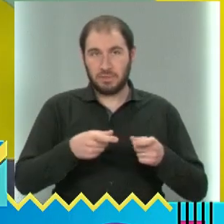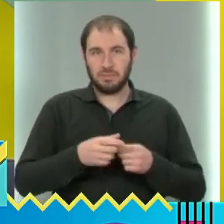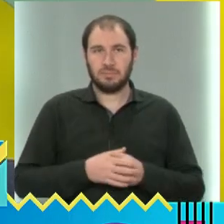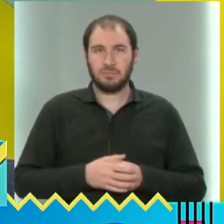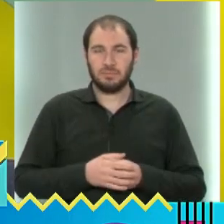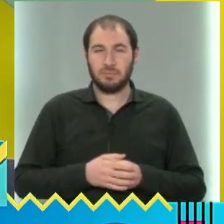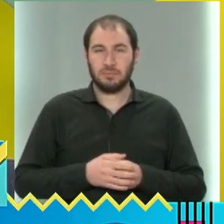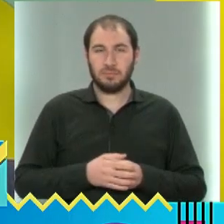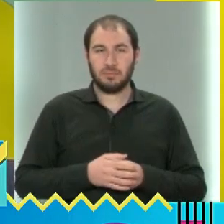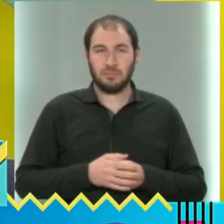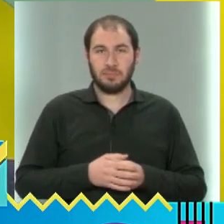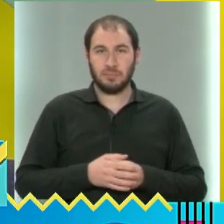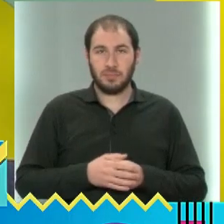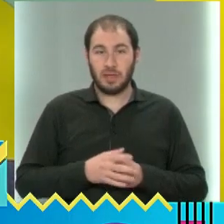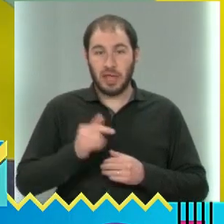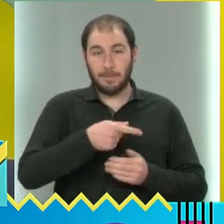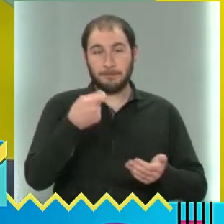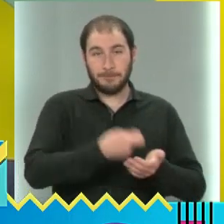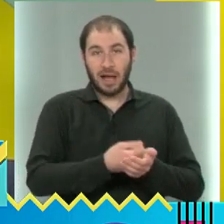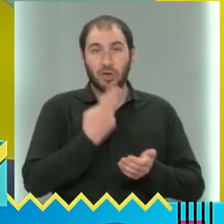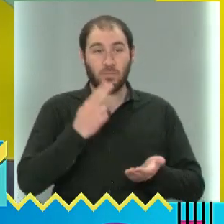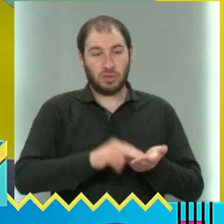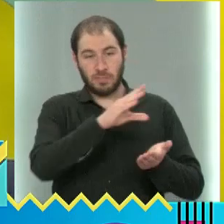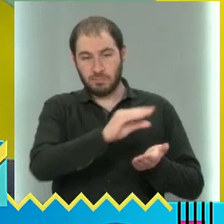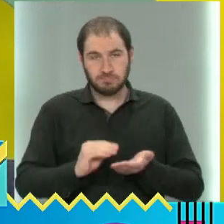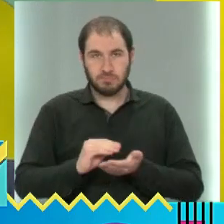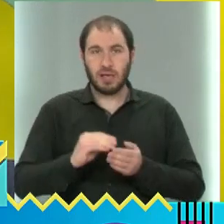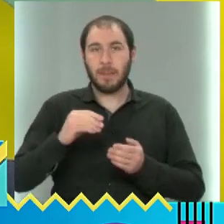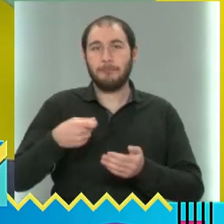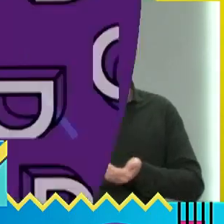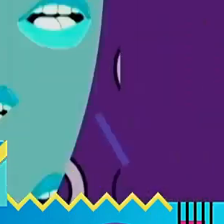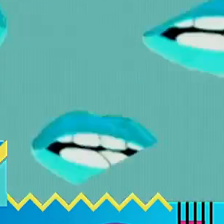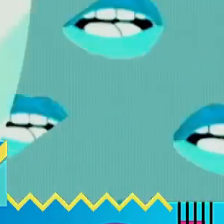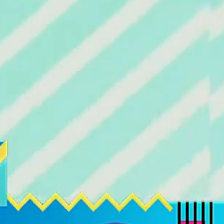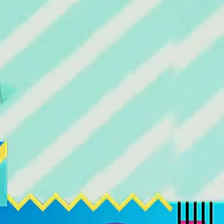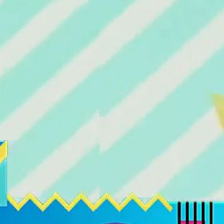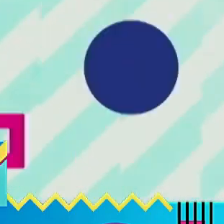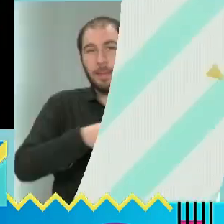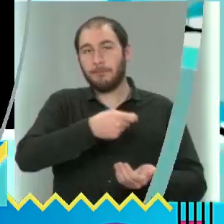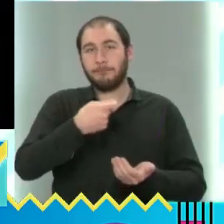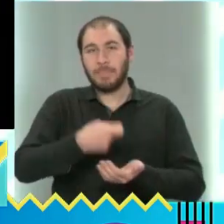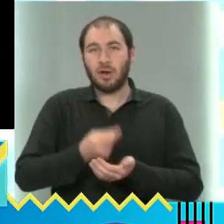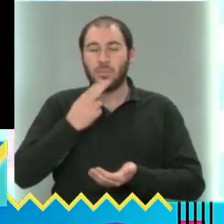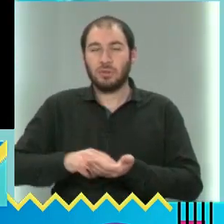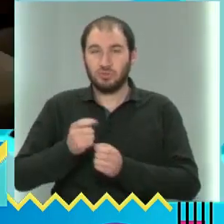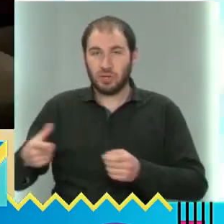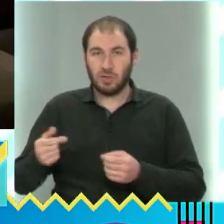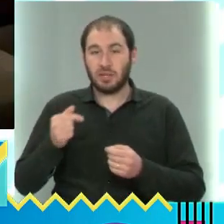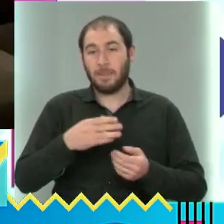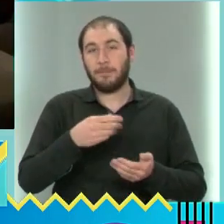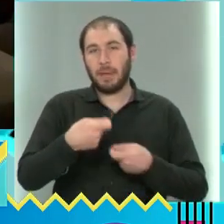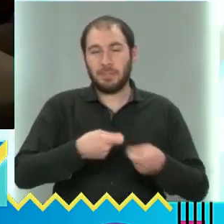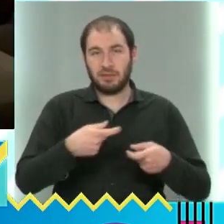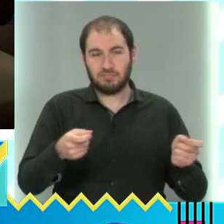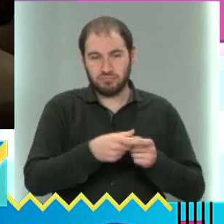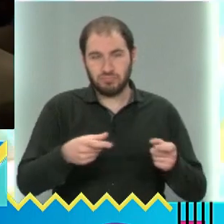tomar ese pago de ese impuesto como un pago a ganancias. Esto está para las micro y pequeñas empresas.